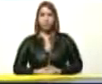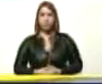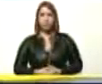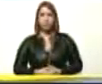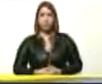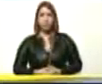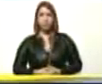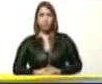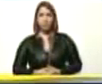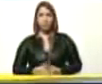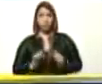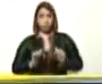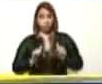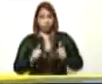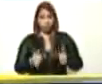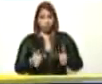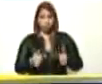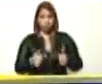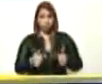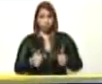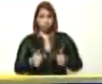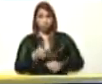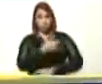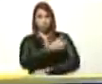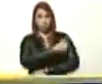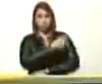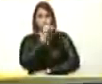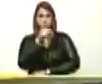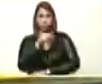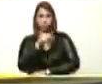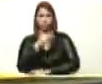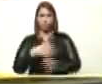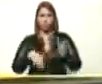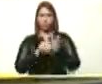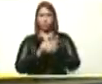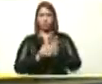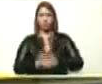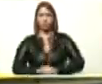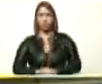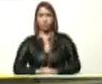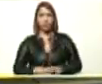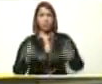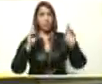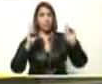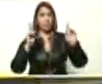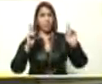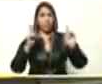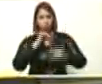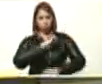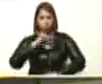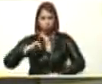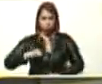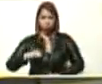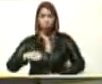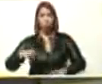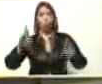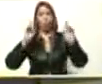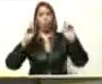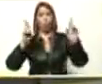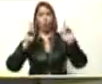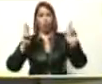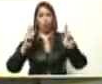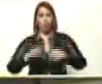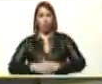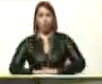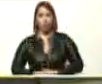con el inicio de la vacunación de refuerzo aspiro personalmente ojalá sea